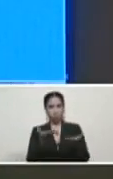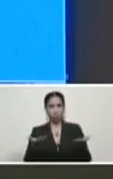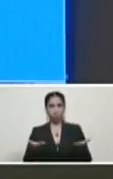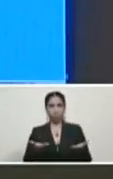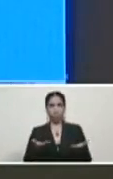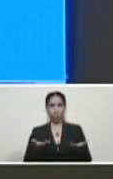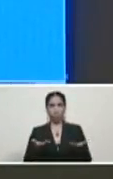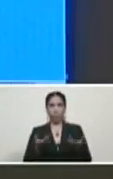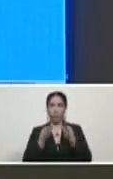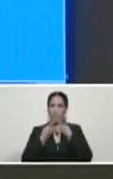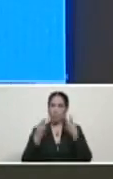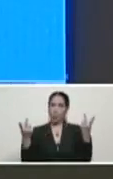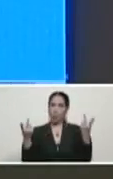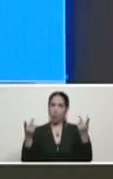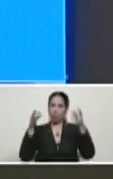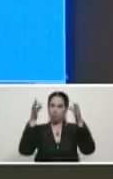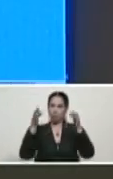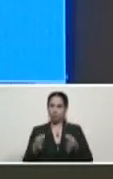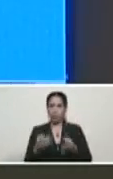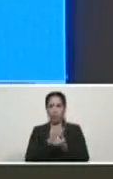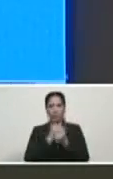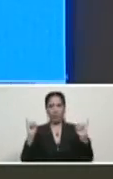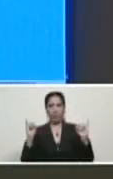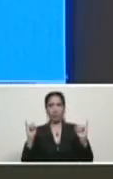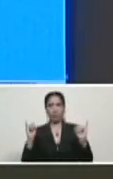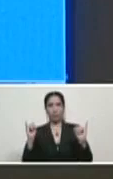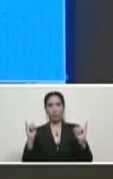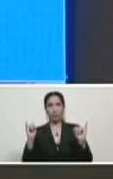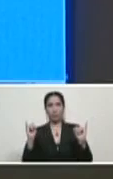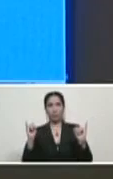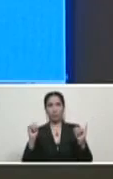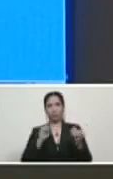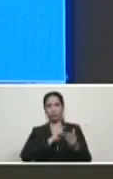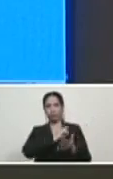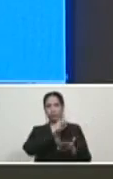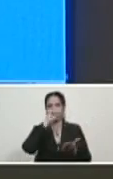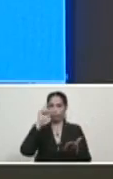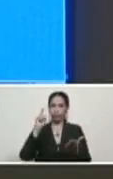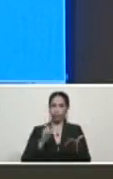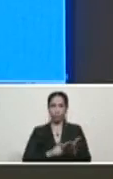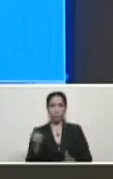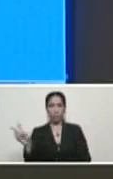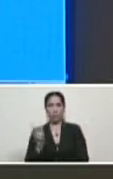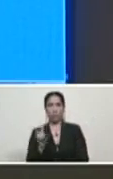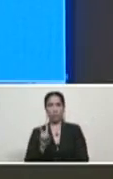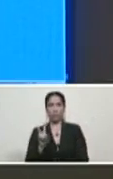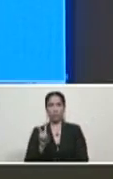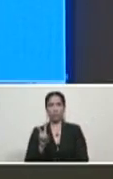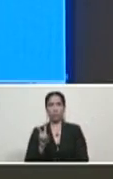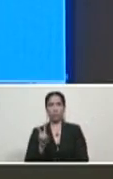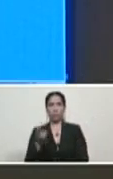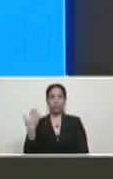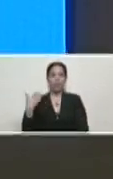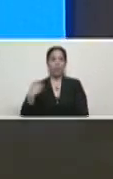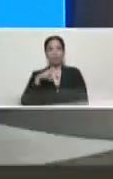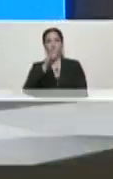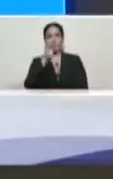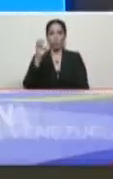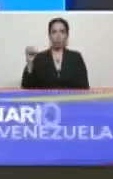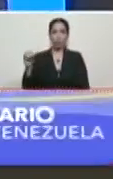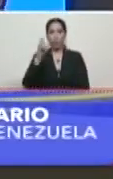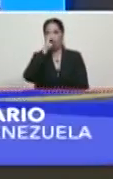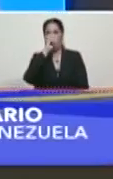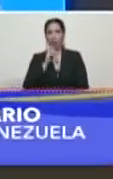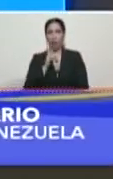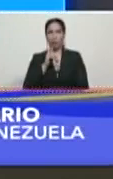la declaración que ratificaba la independencia absoluta de Venezuela hace 200 años por parte